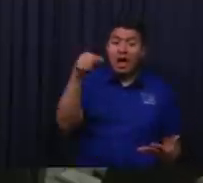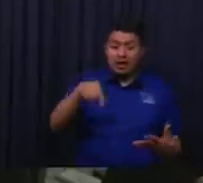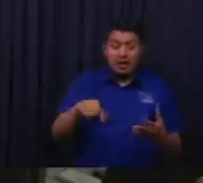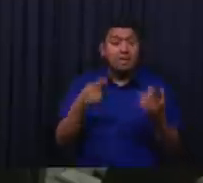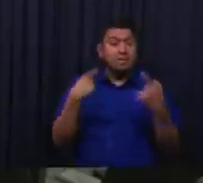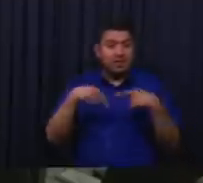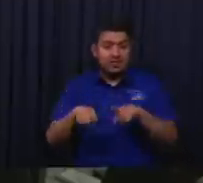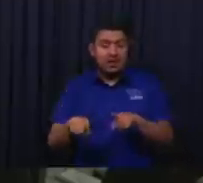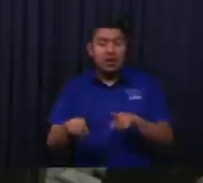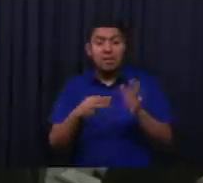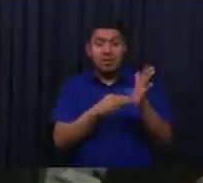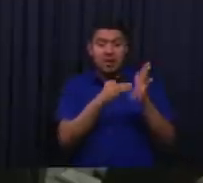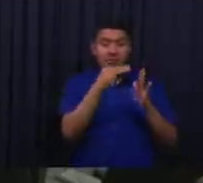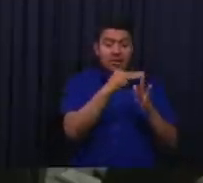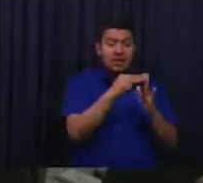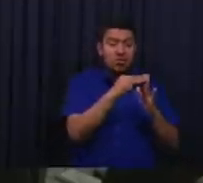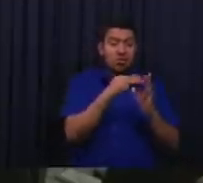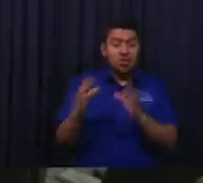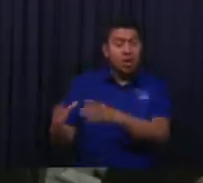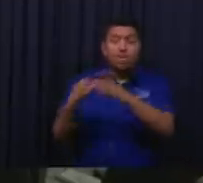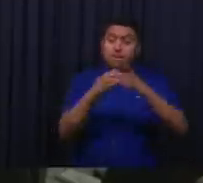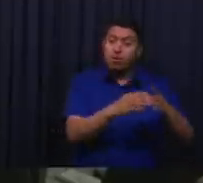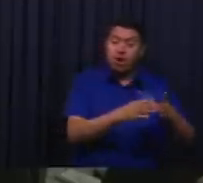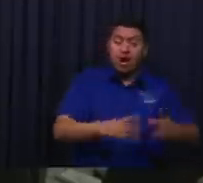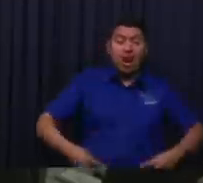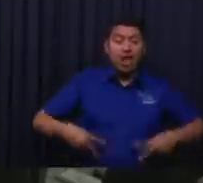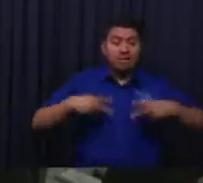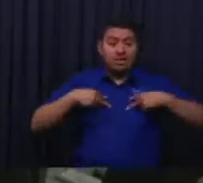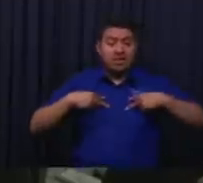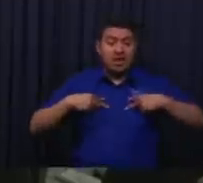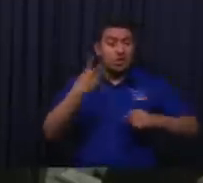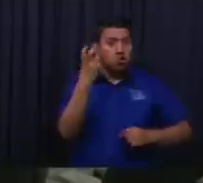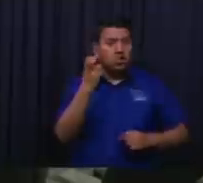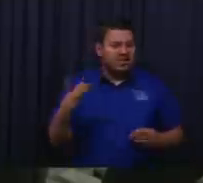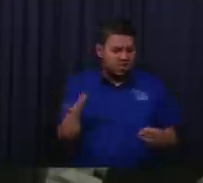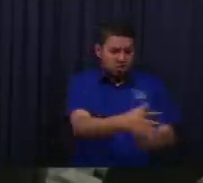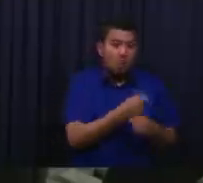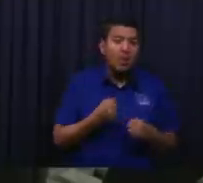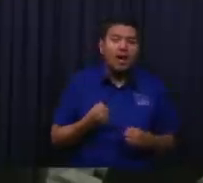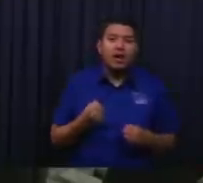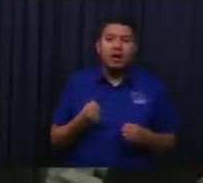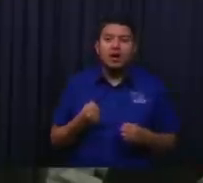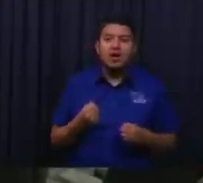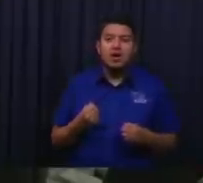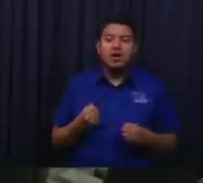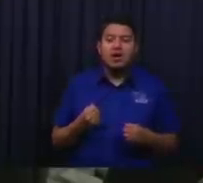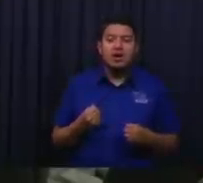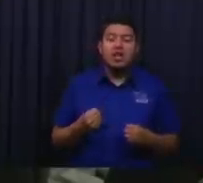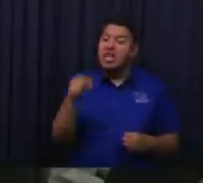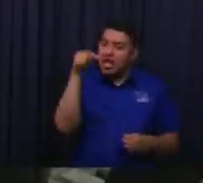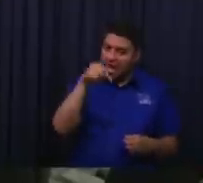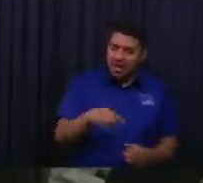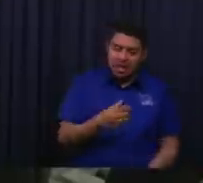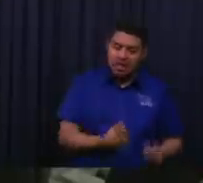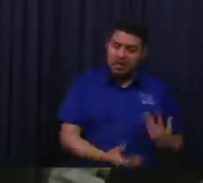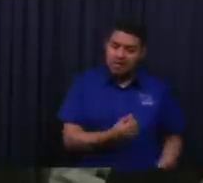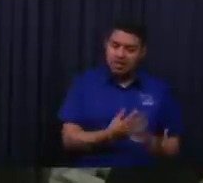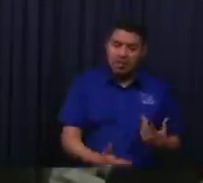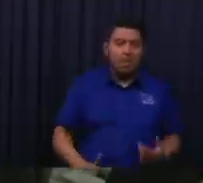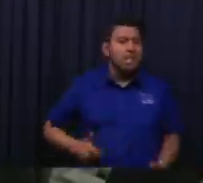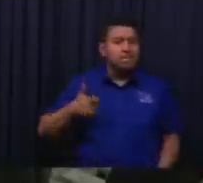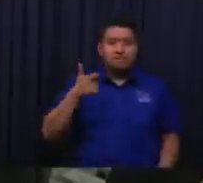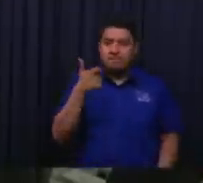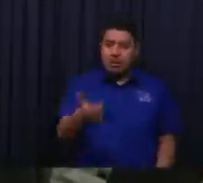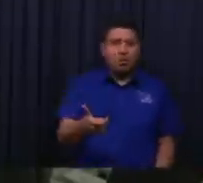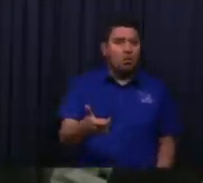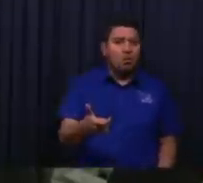Bajó. En el infierno pagó por nosotros para que tú no te vayas al infierno ni yo tampoco. O sea, el holocausto es